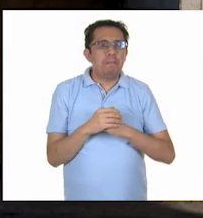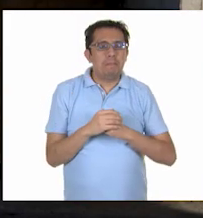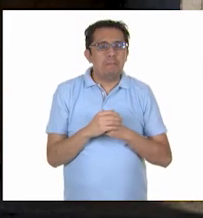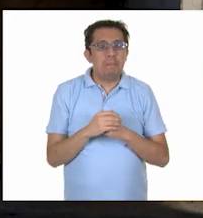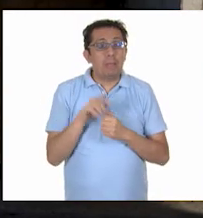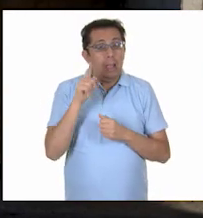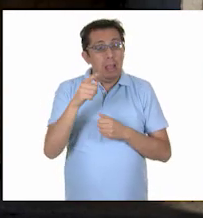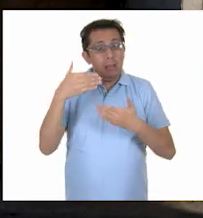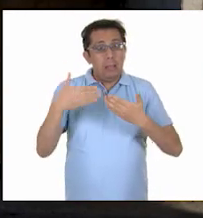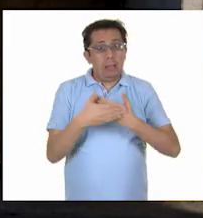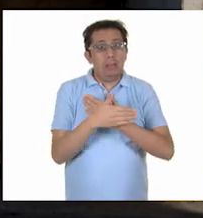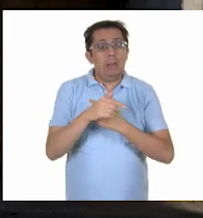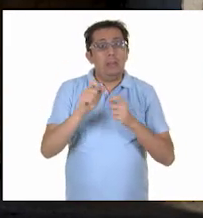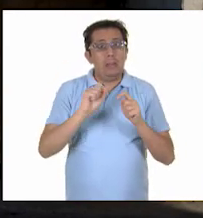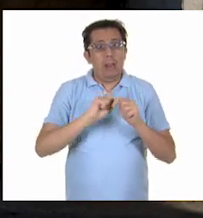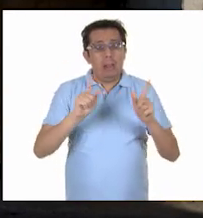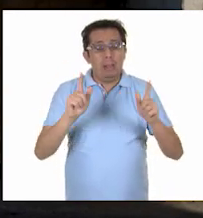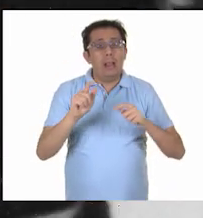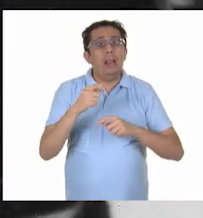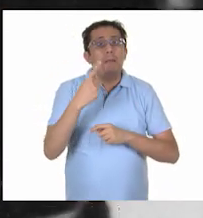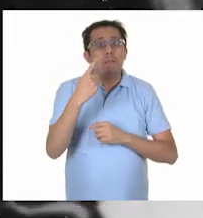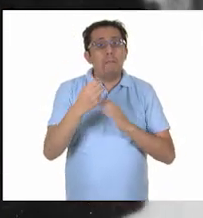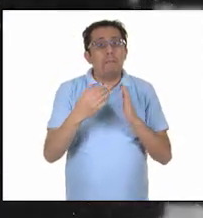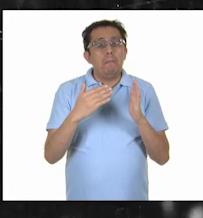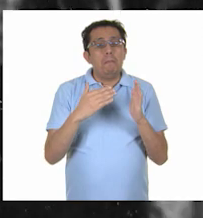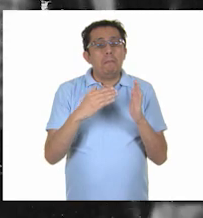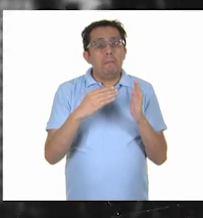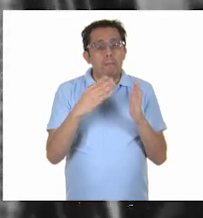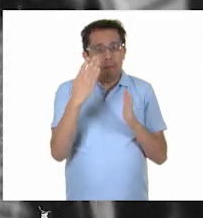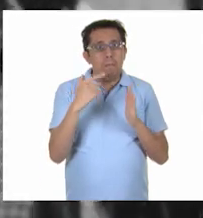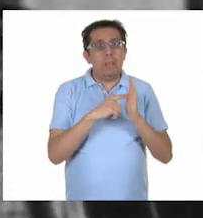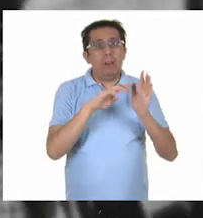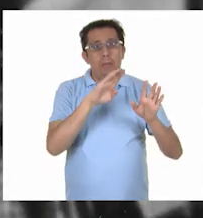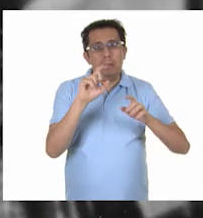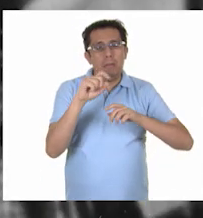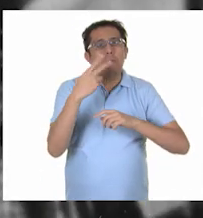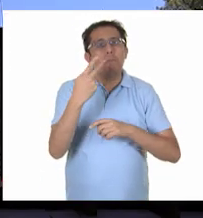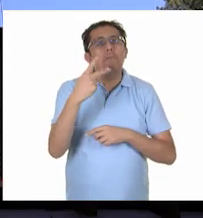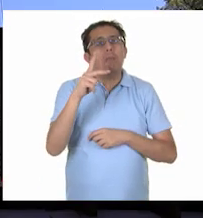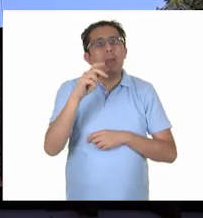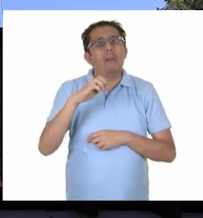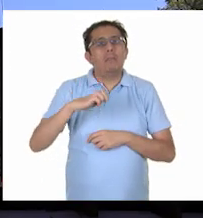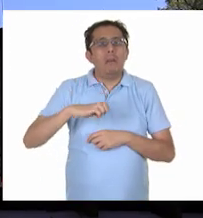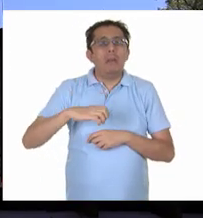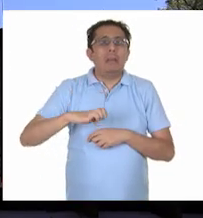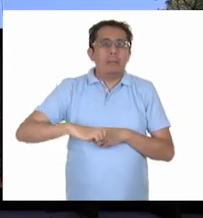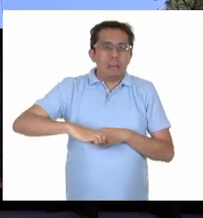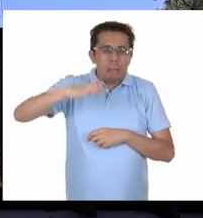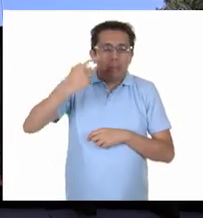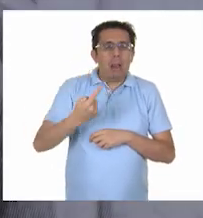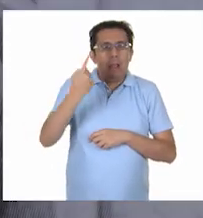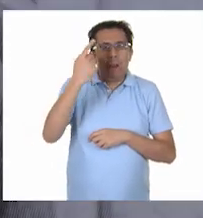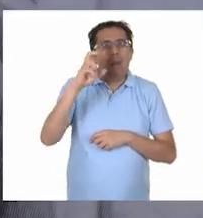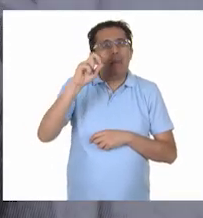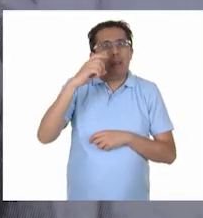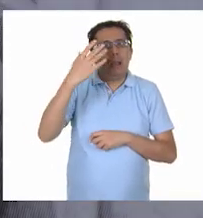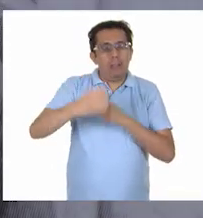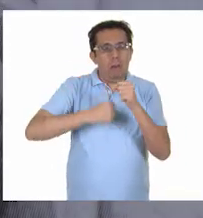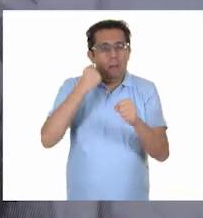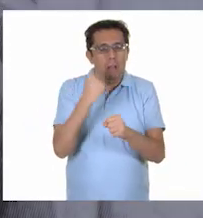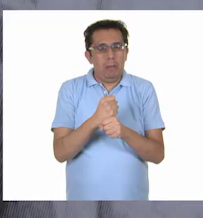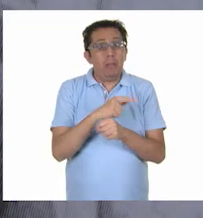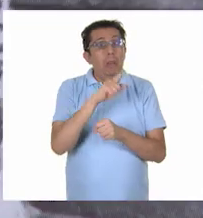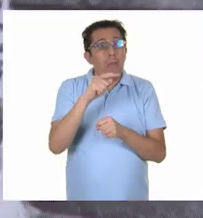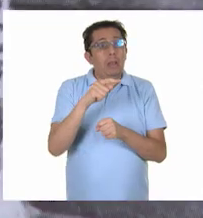en 1922, pero creció y vivió en Puebla hasta los 35 años de edad. Al cumplir